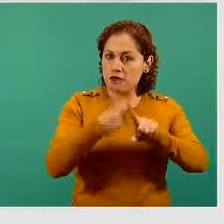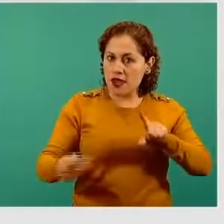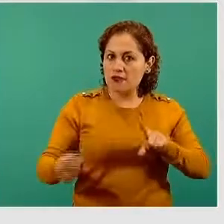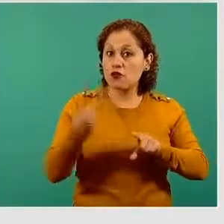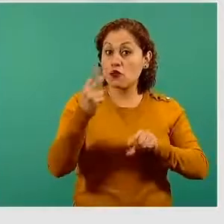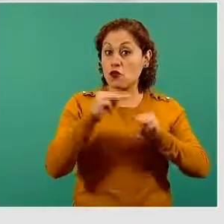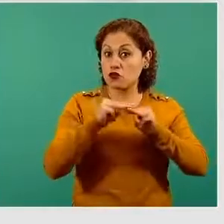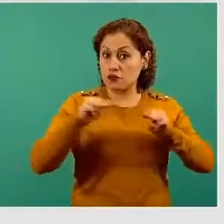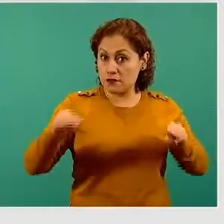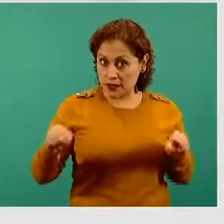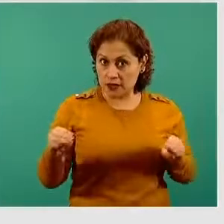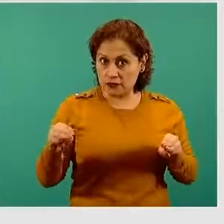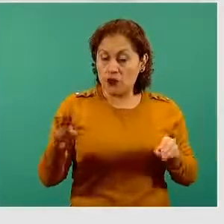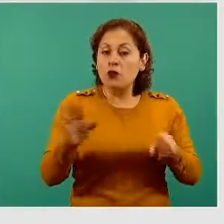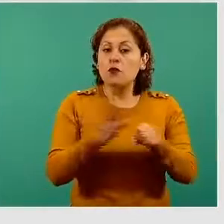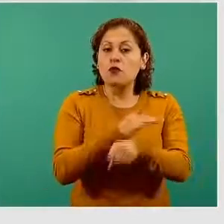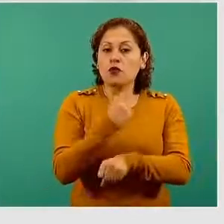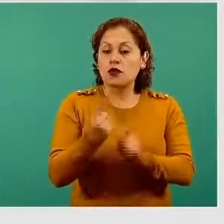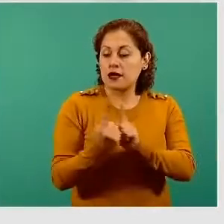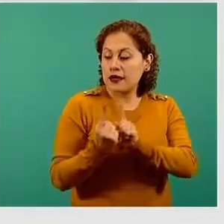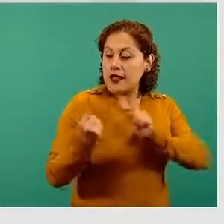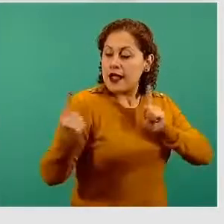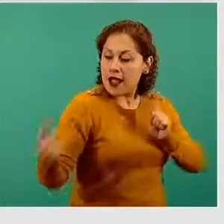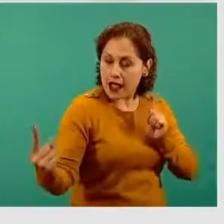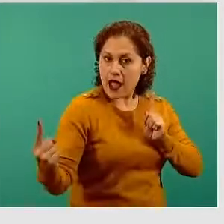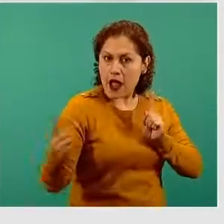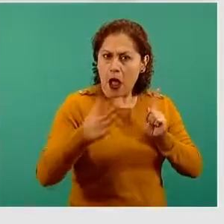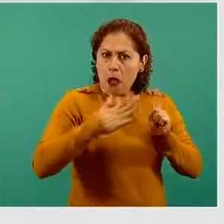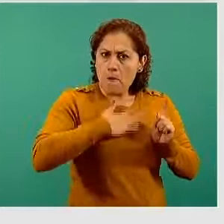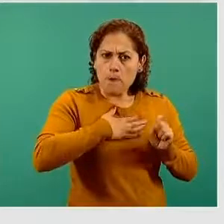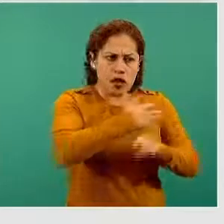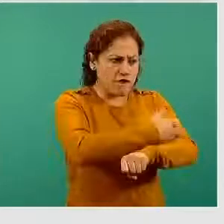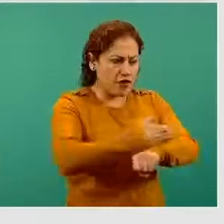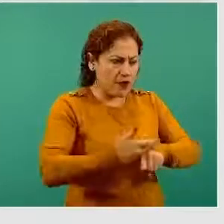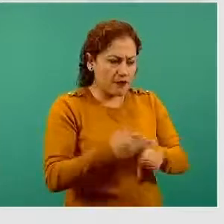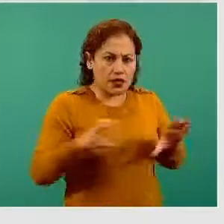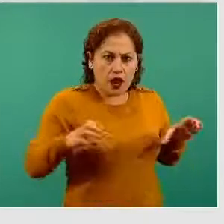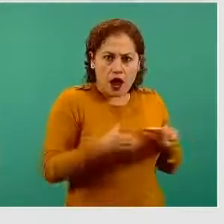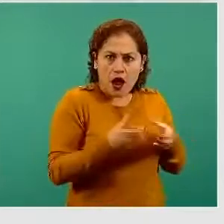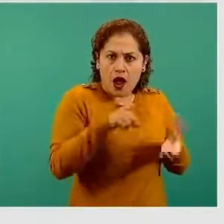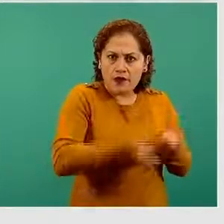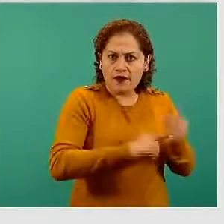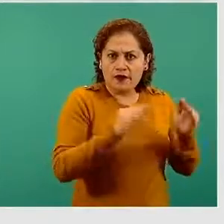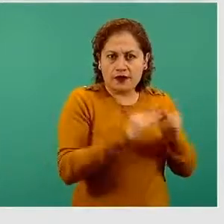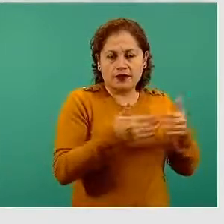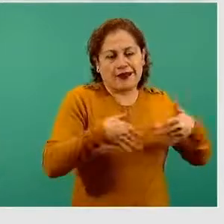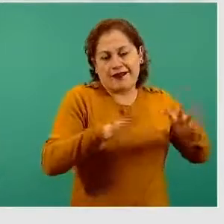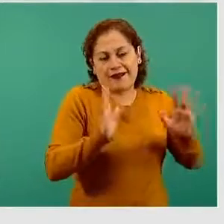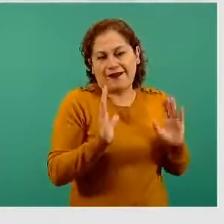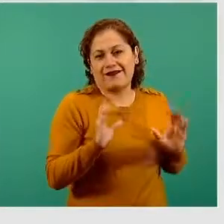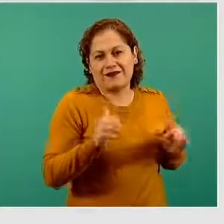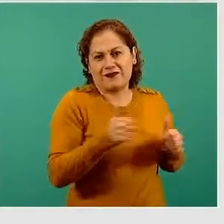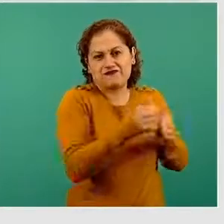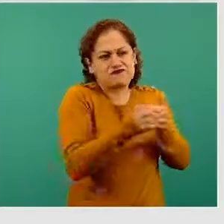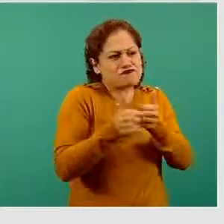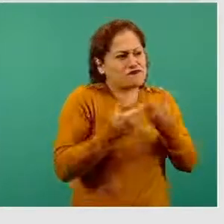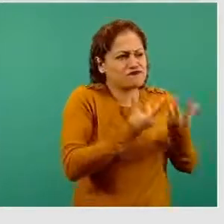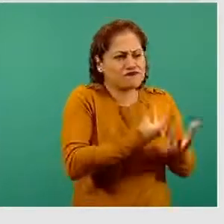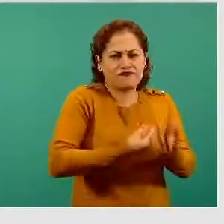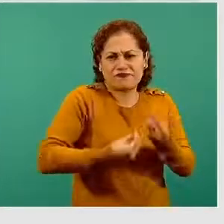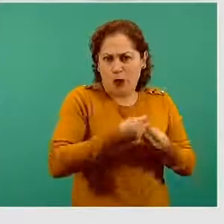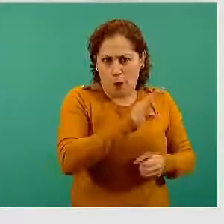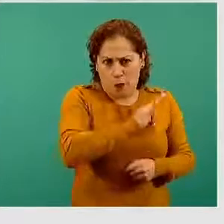que no formen parte de mi núcleo familiar. Si estoy al interior de mi domicilio con mi núcleo familiar, pues obviamente